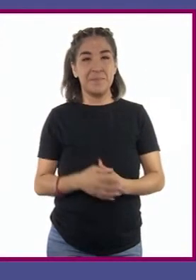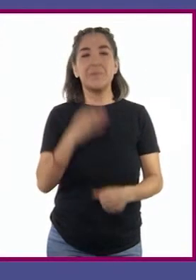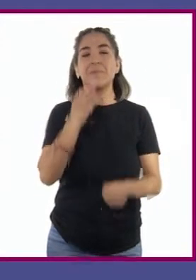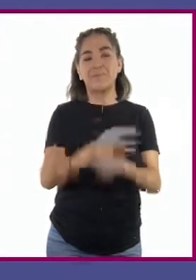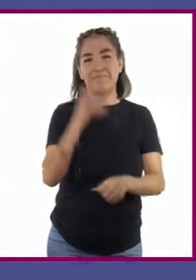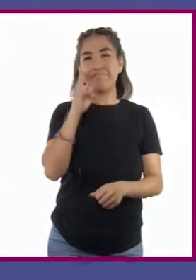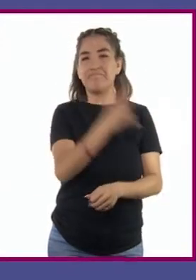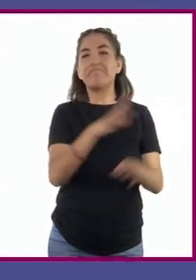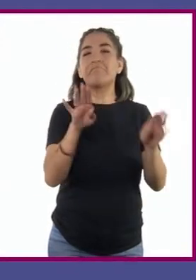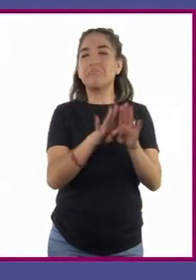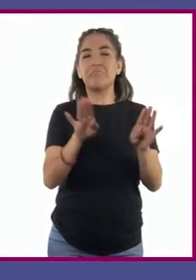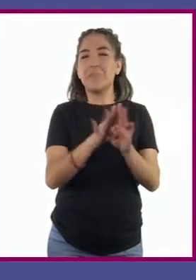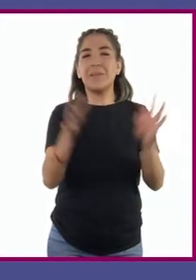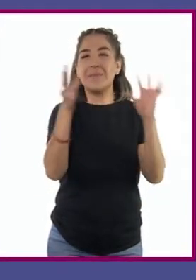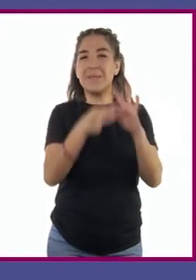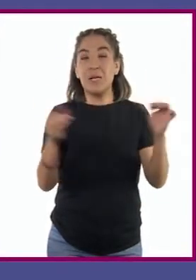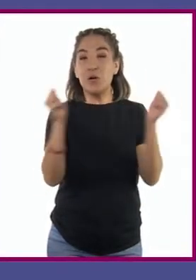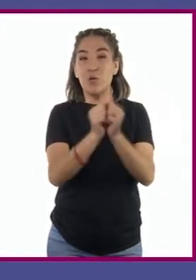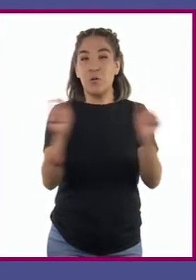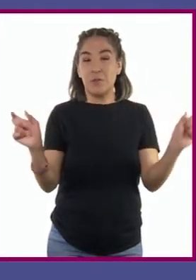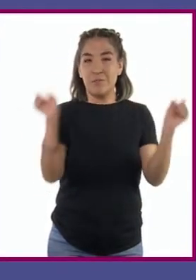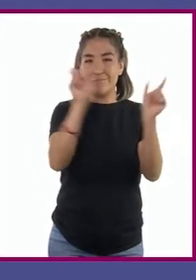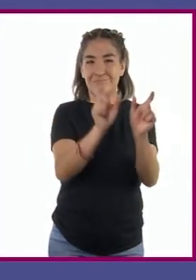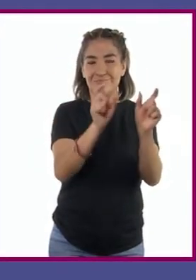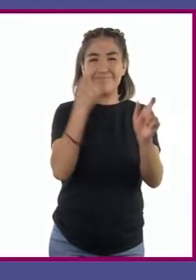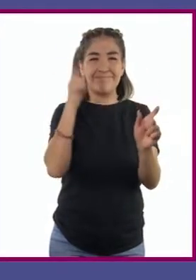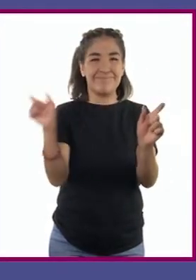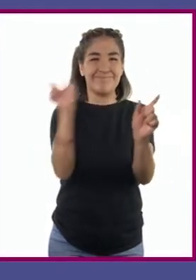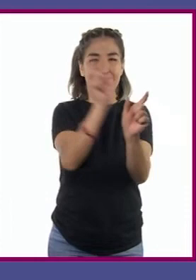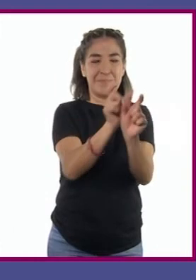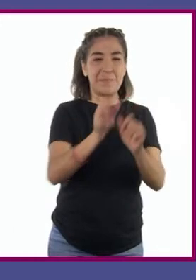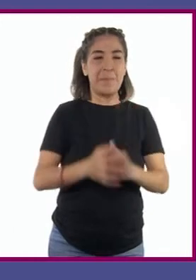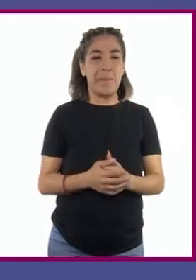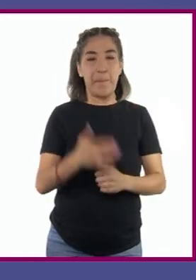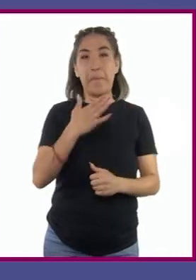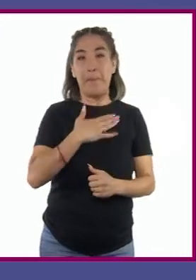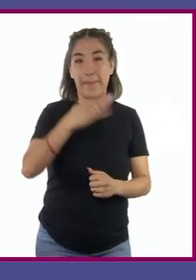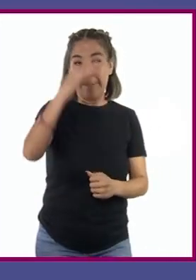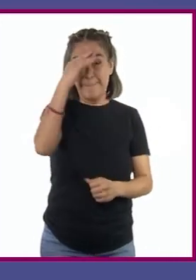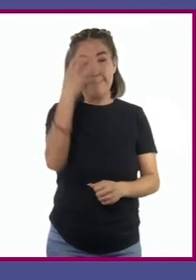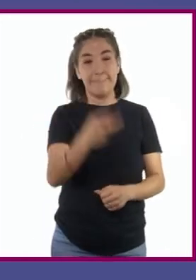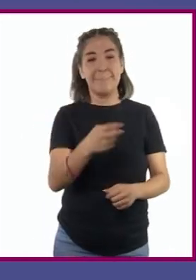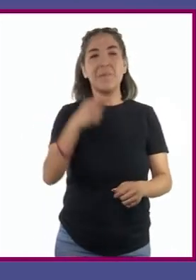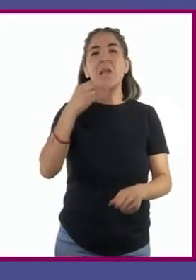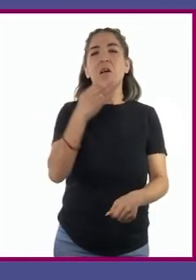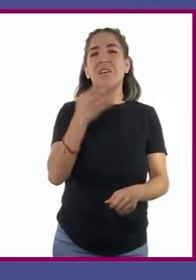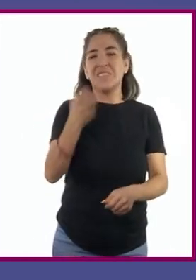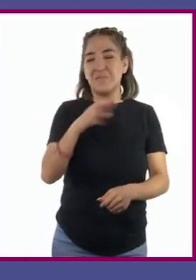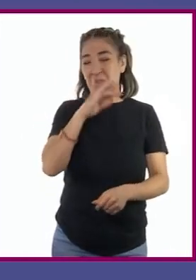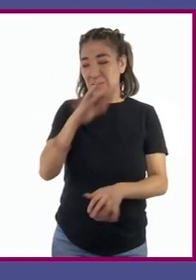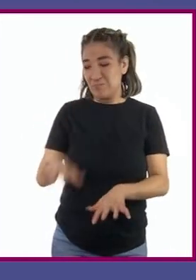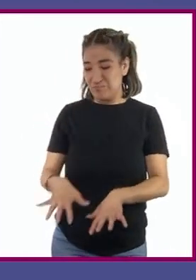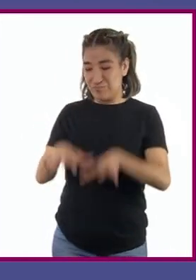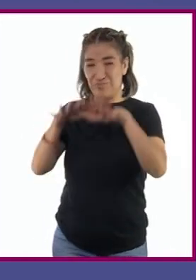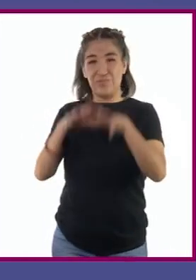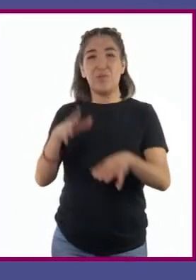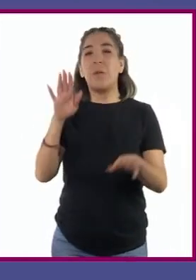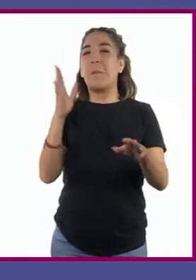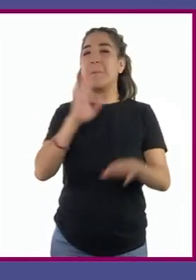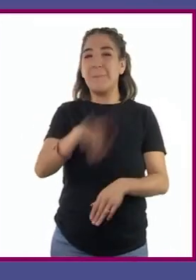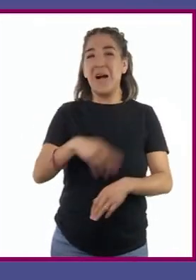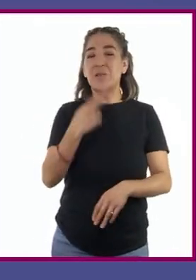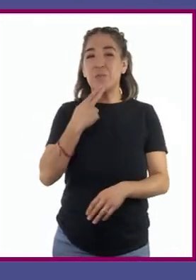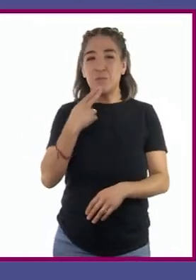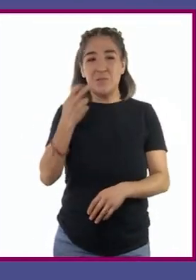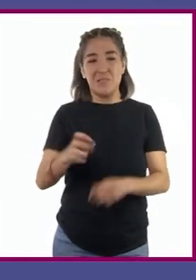Veamos cómo quedaría con los conectores organizados. Yo pienso que la generación de basura y su mal manejo es